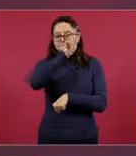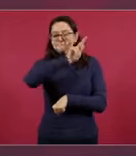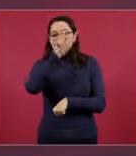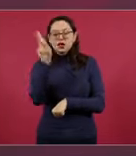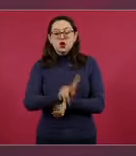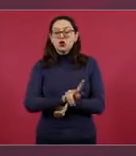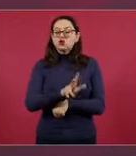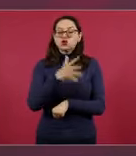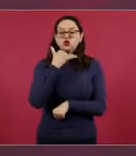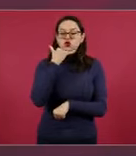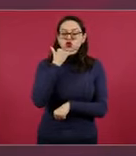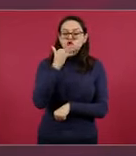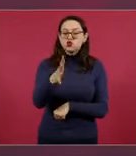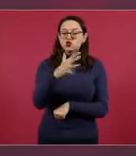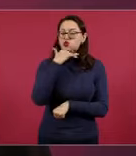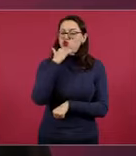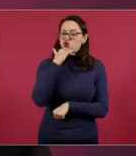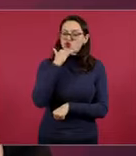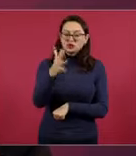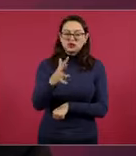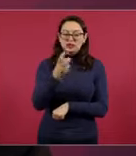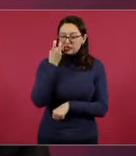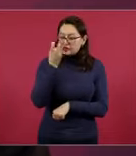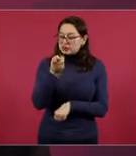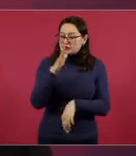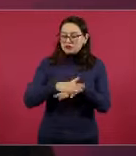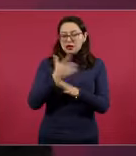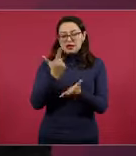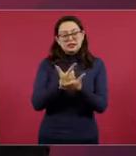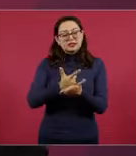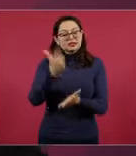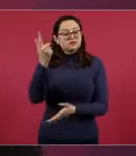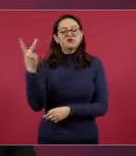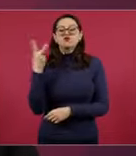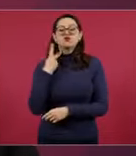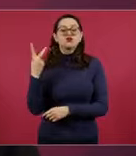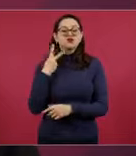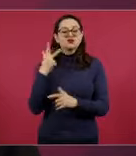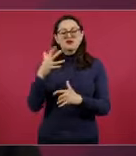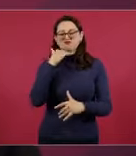Es el principal problema de México, la corrupción política.